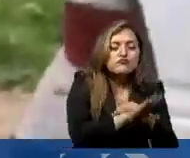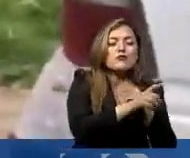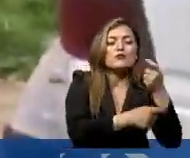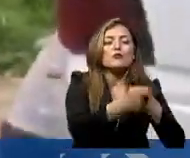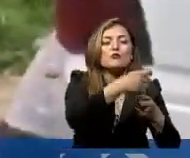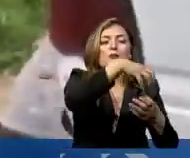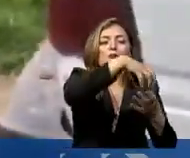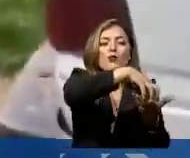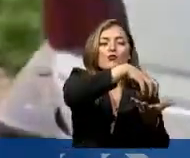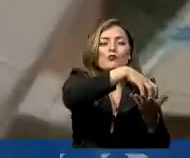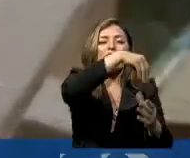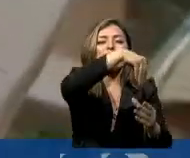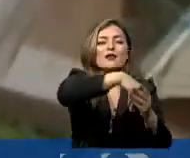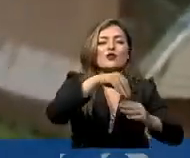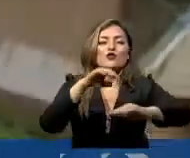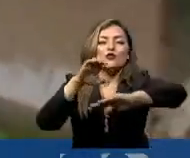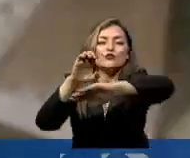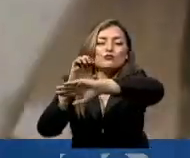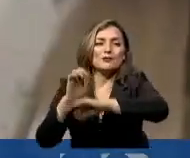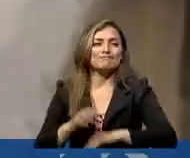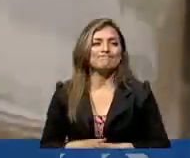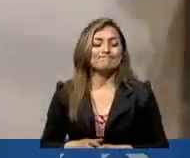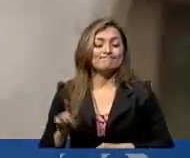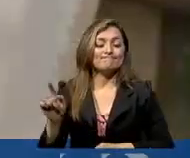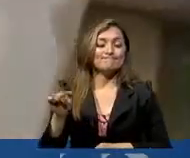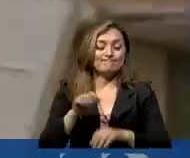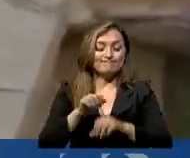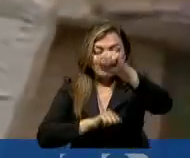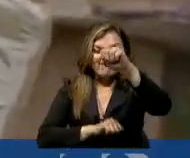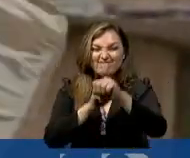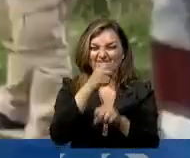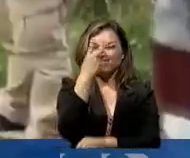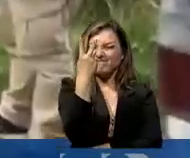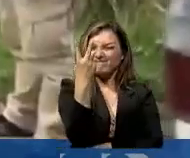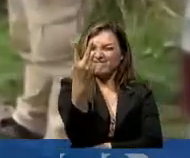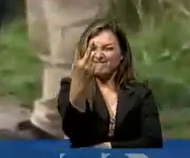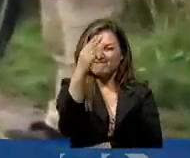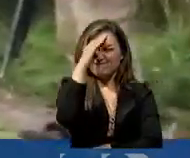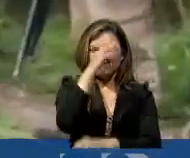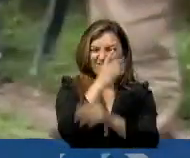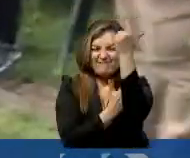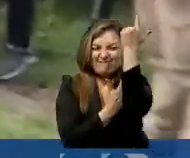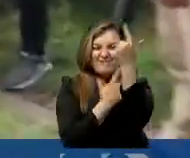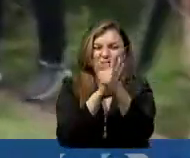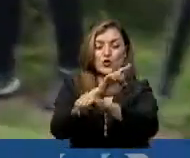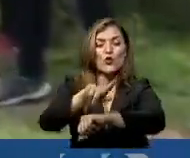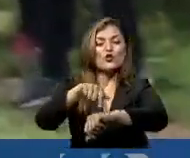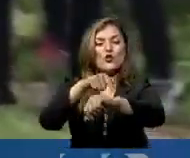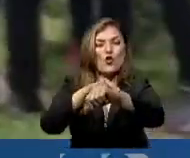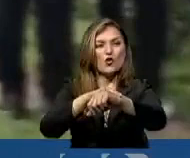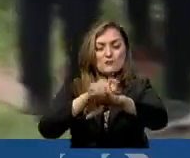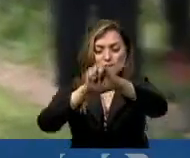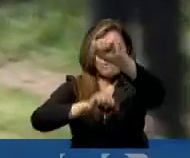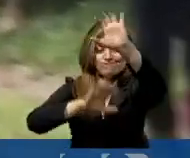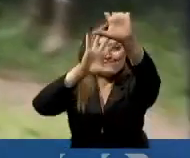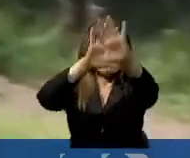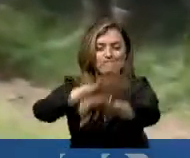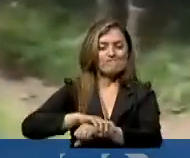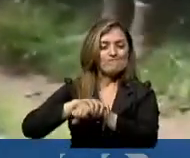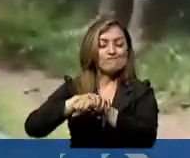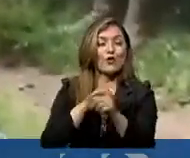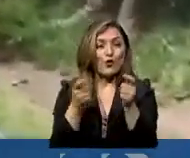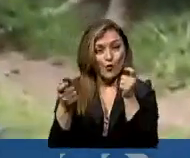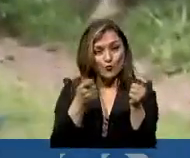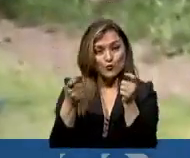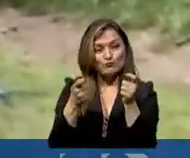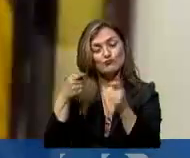al interior del país. Dos cargamentos fueron aprehendidos por las Fuerzas Armadas en menos de 24 horas durante sus patrullajes